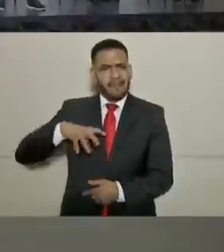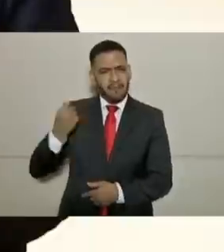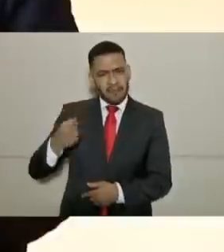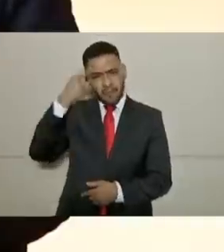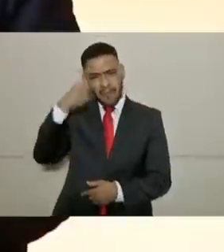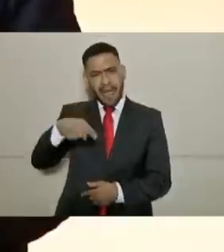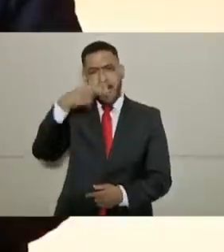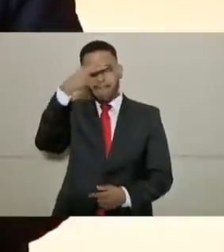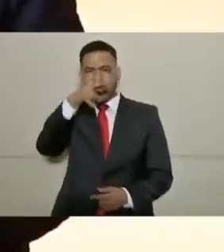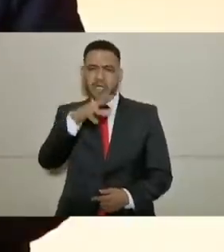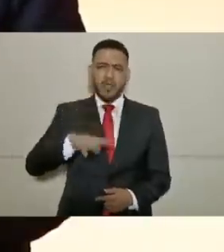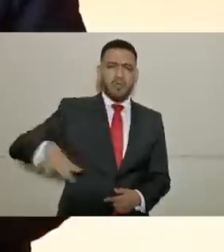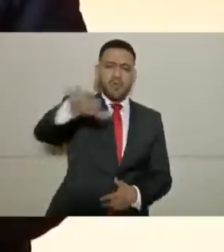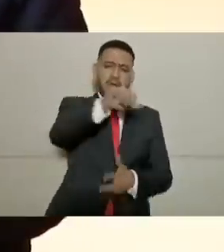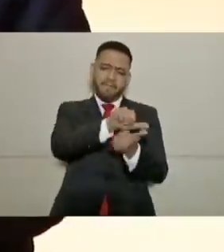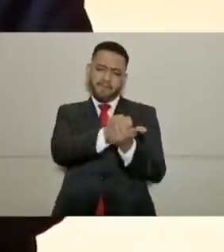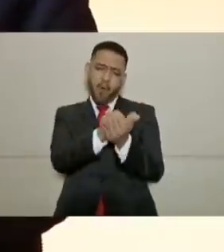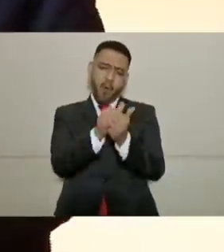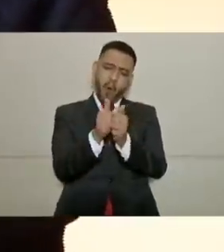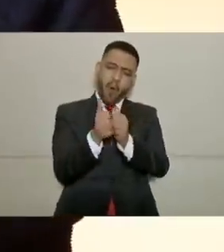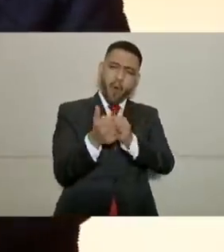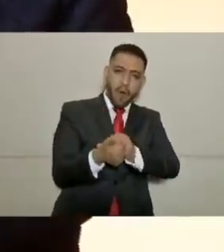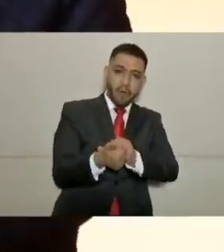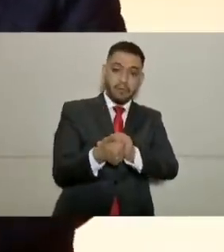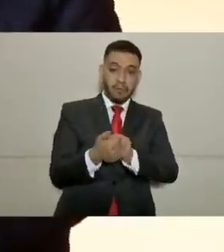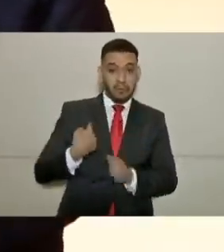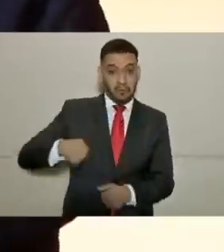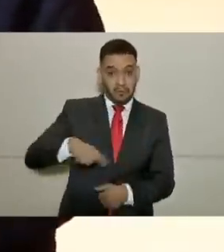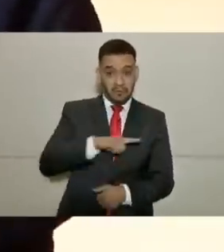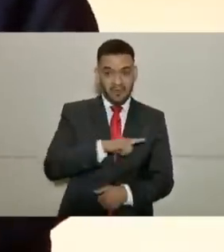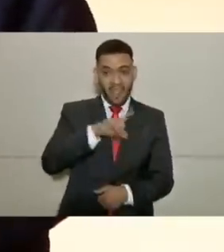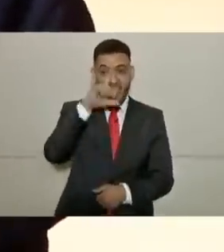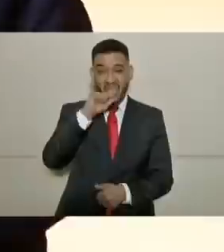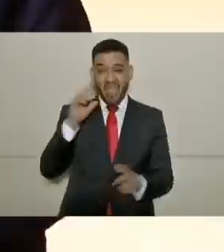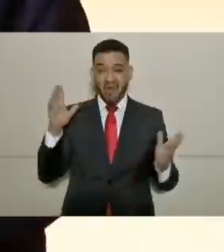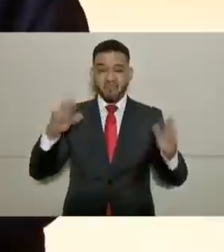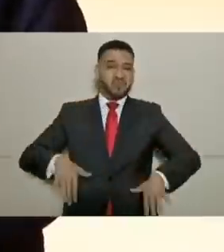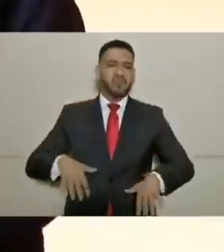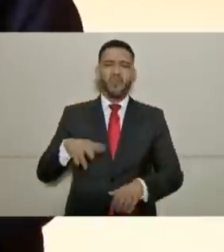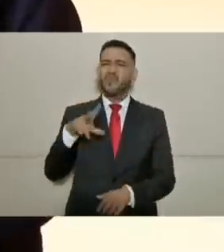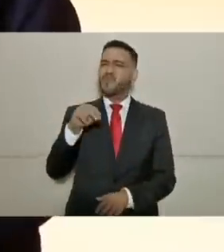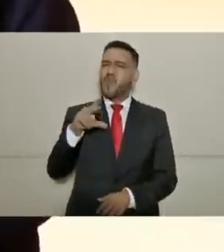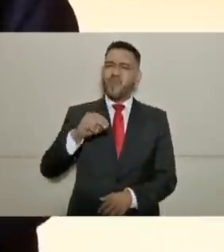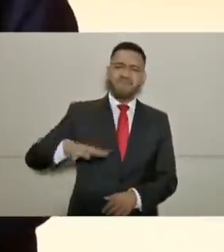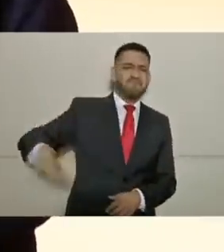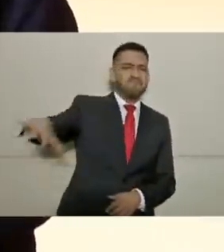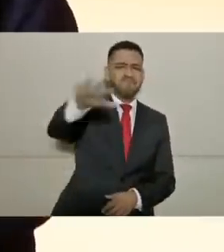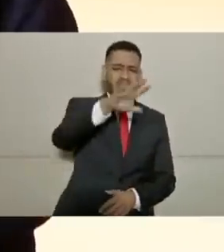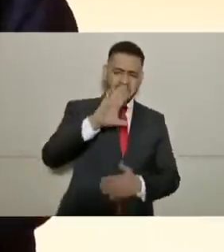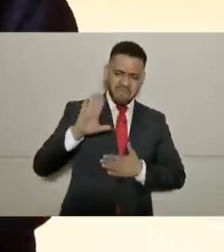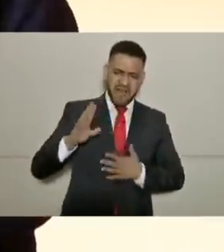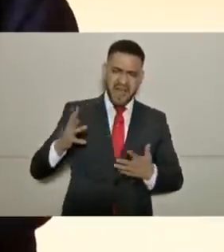transformación de México y que no vamos a fallarle al pueblo.